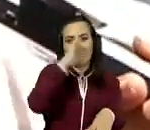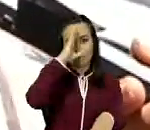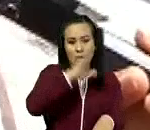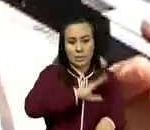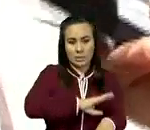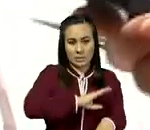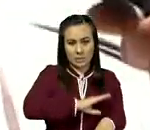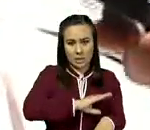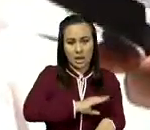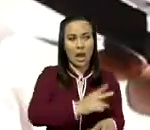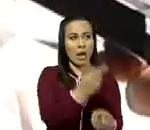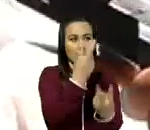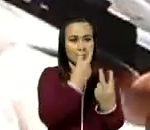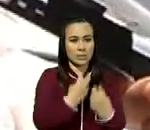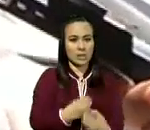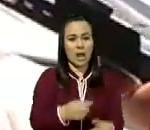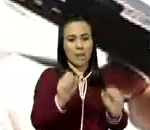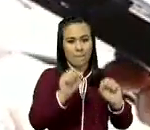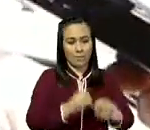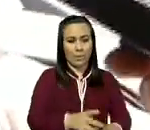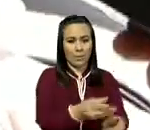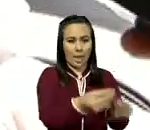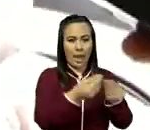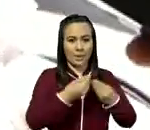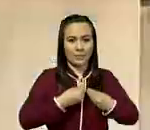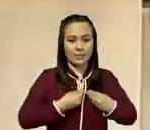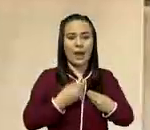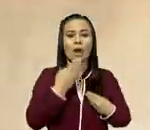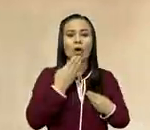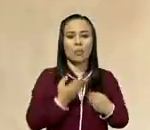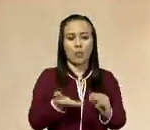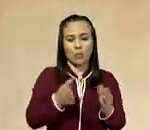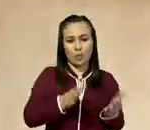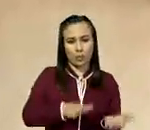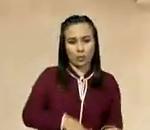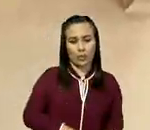nos colabore y podemos determinar la causa del deceso. Informó Julio César Saona.